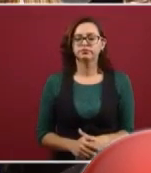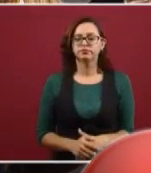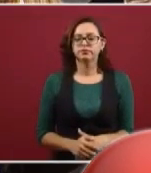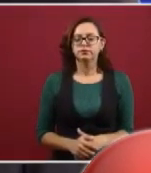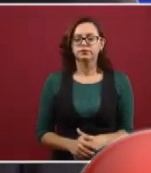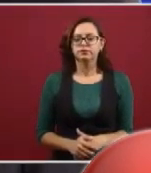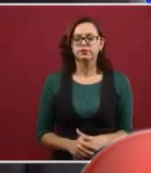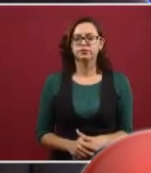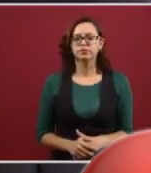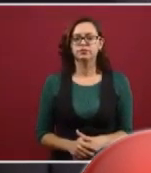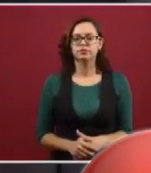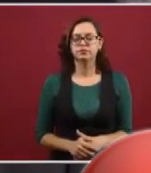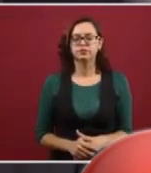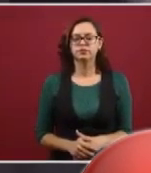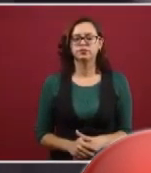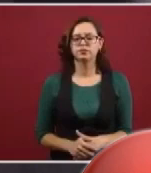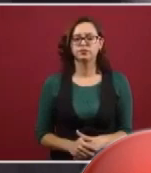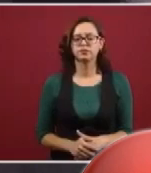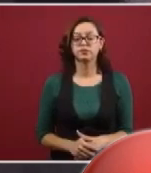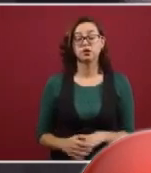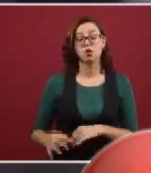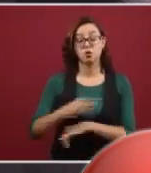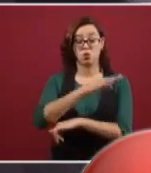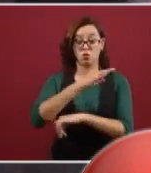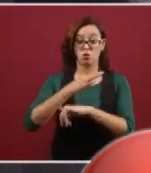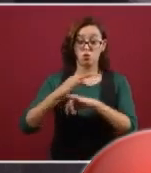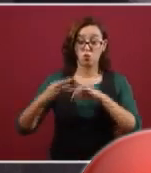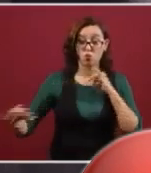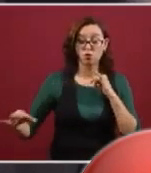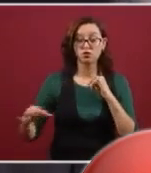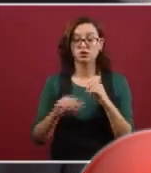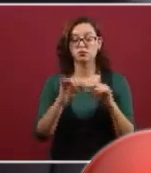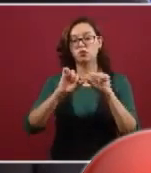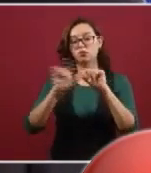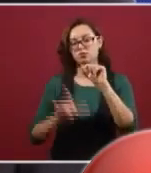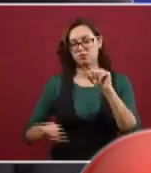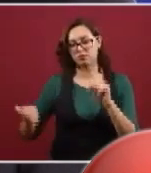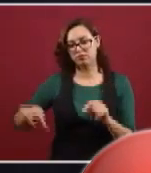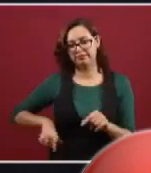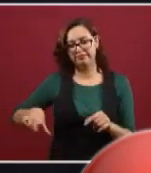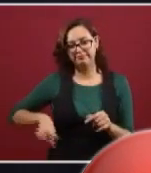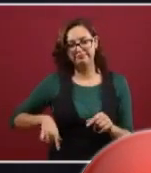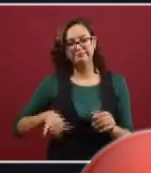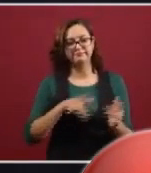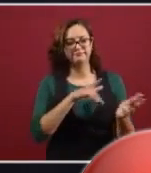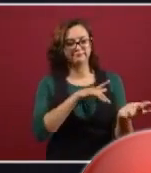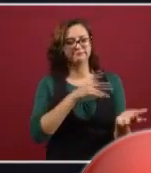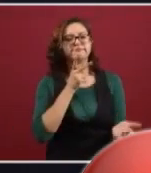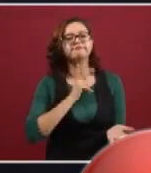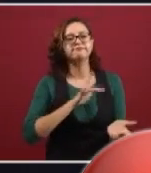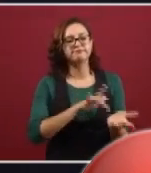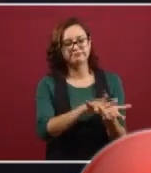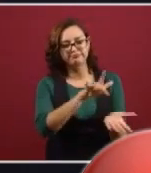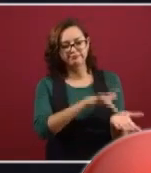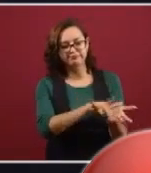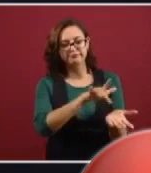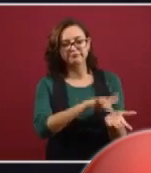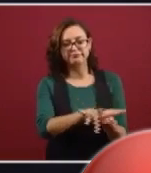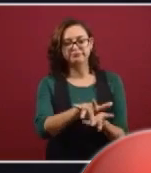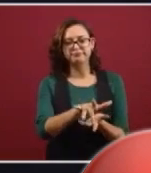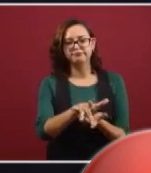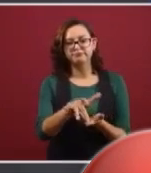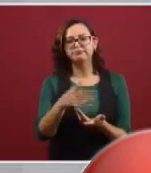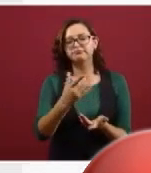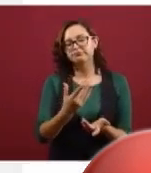Finalmente, para esta etapa de transición de apoyo del Gobierno federal a Pemex, se está considerando aportaciones